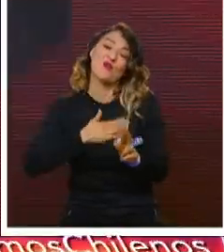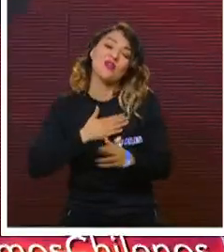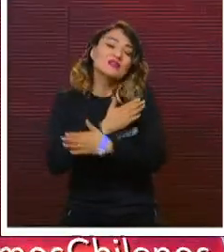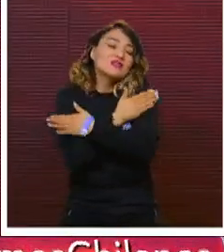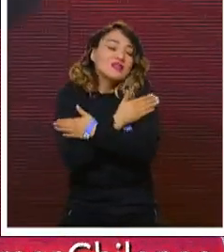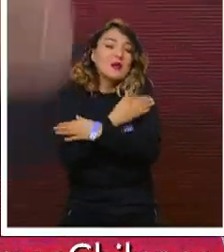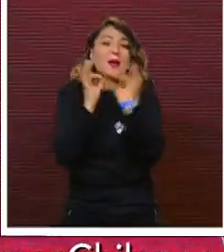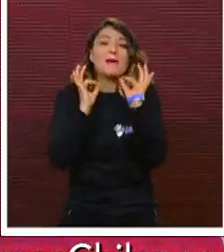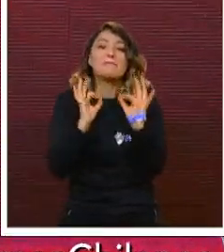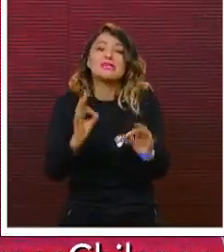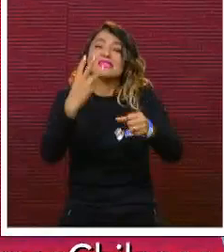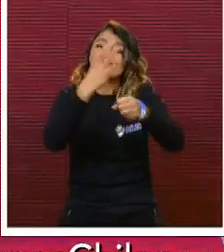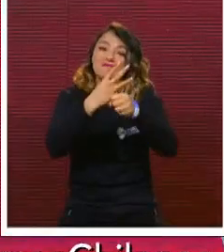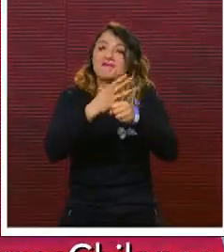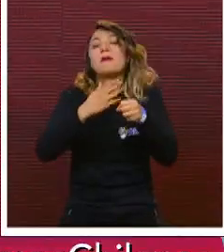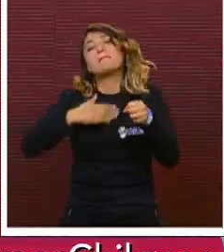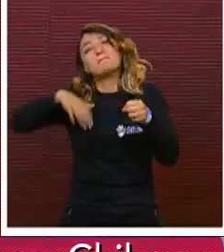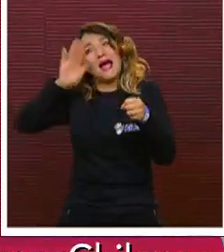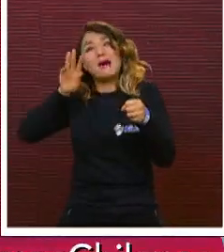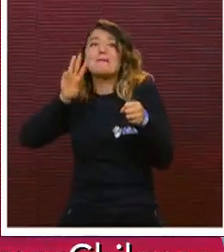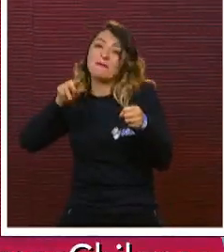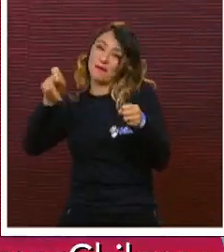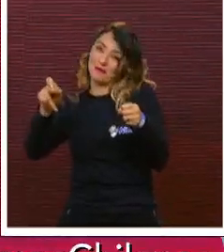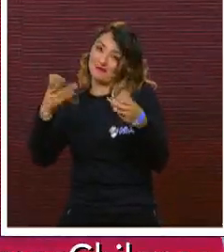mayores, en especial a mis padres.